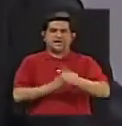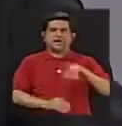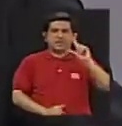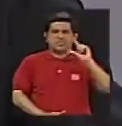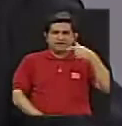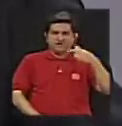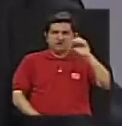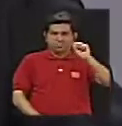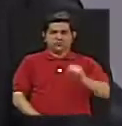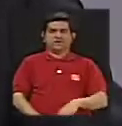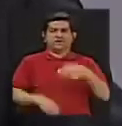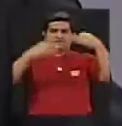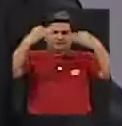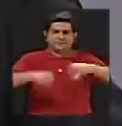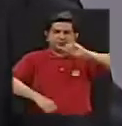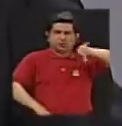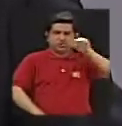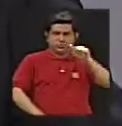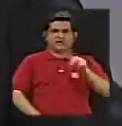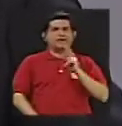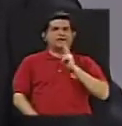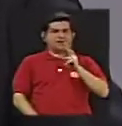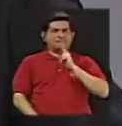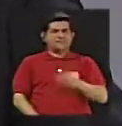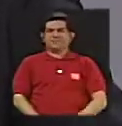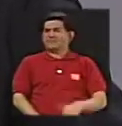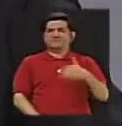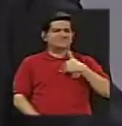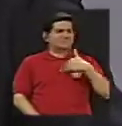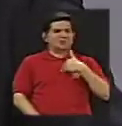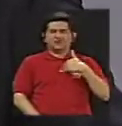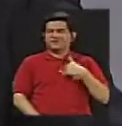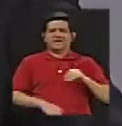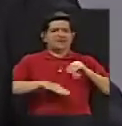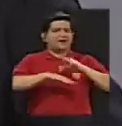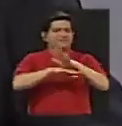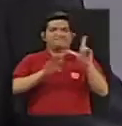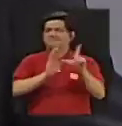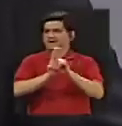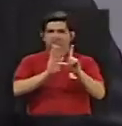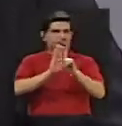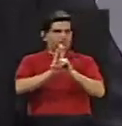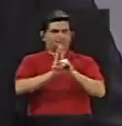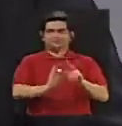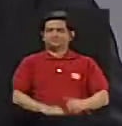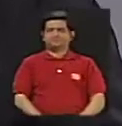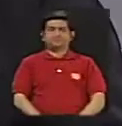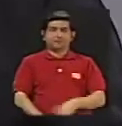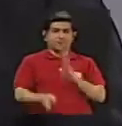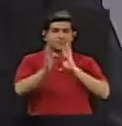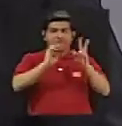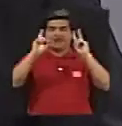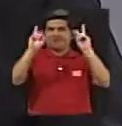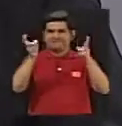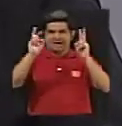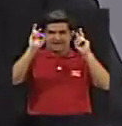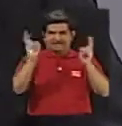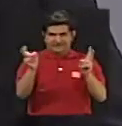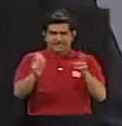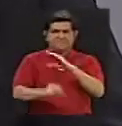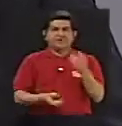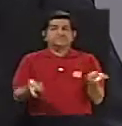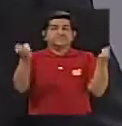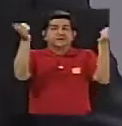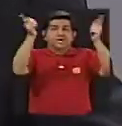la decisión de Johnny Araya en realidad carece de efecto legal. Para conversar acerca de estos temas y de lo